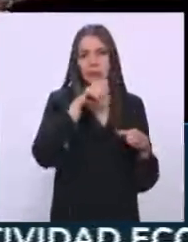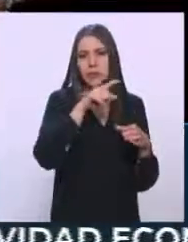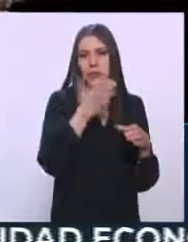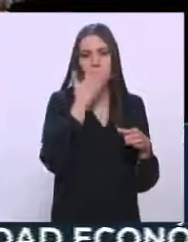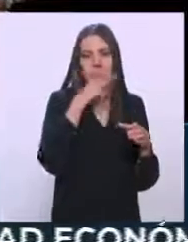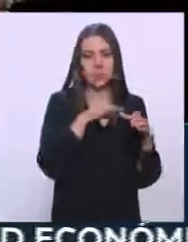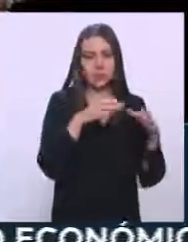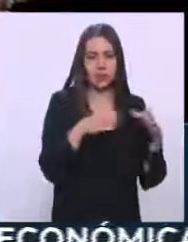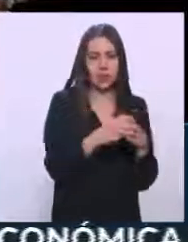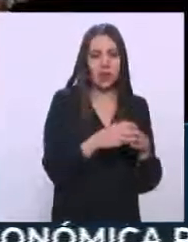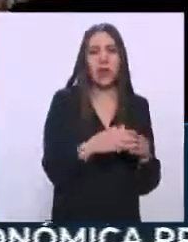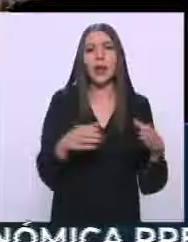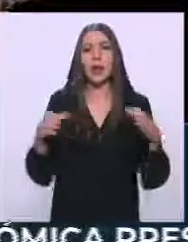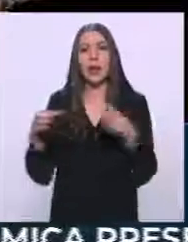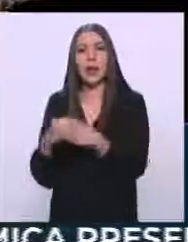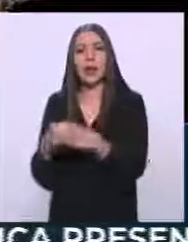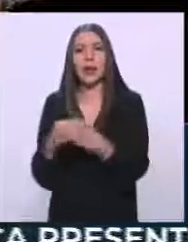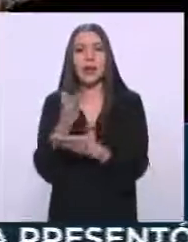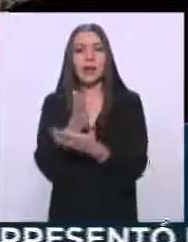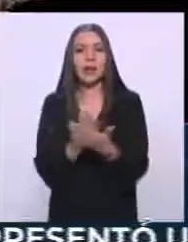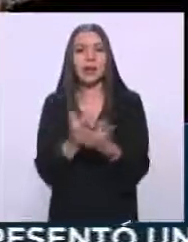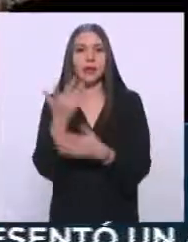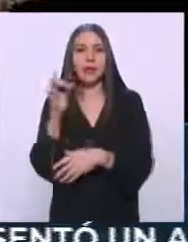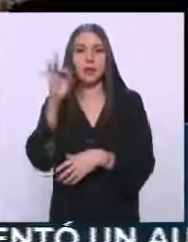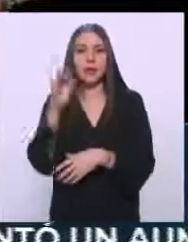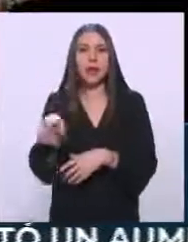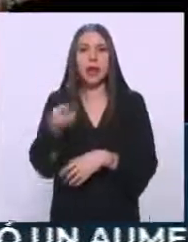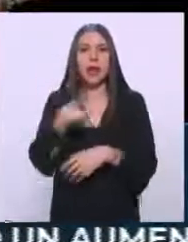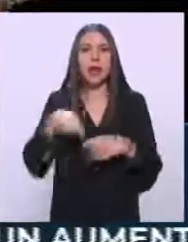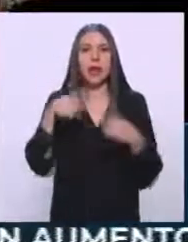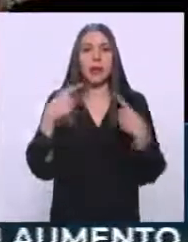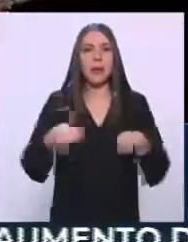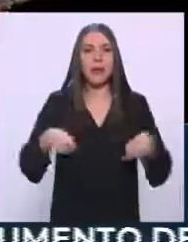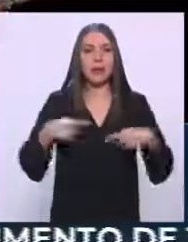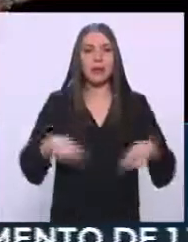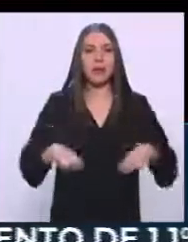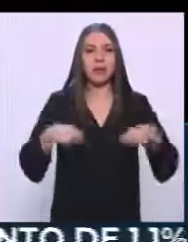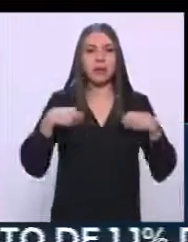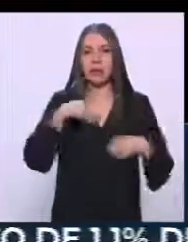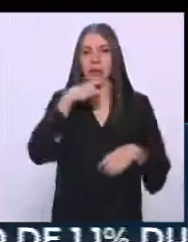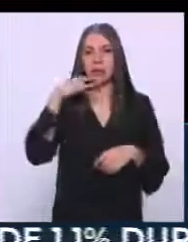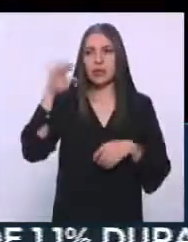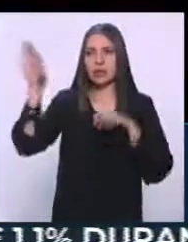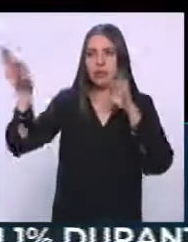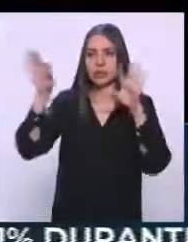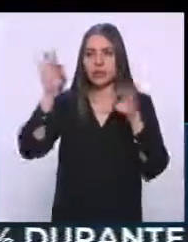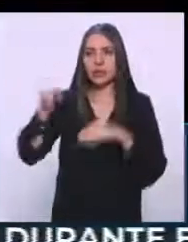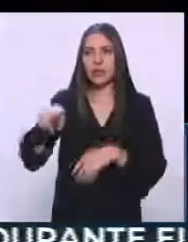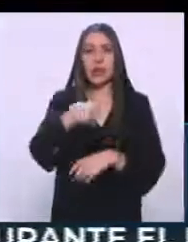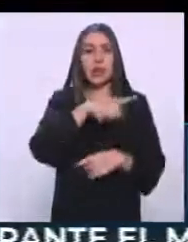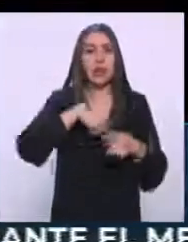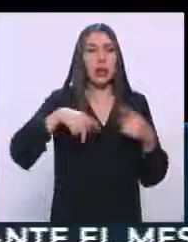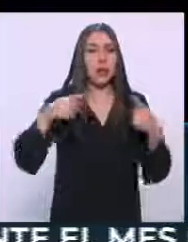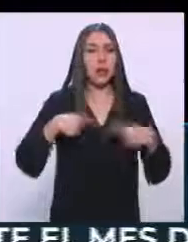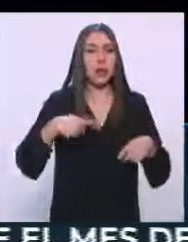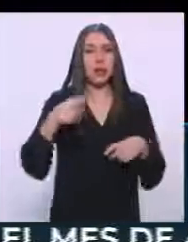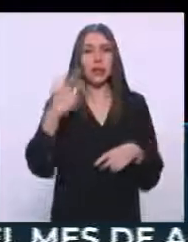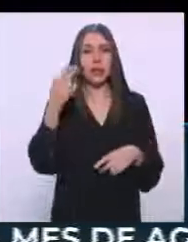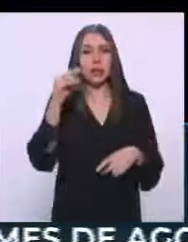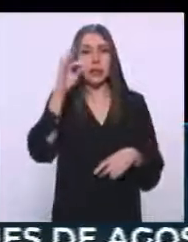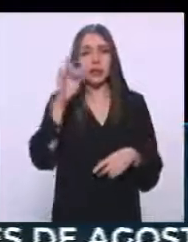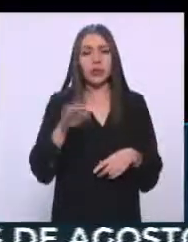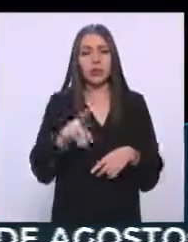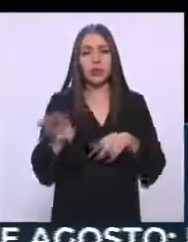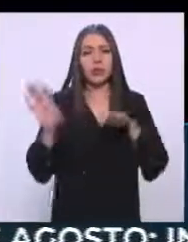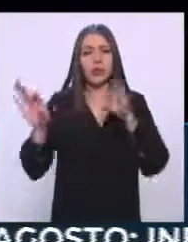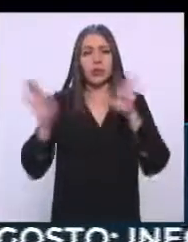y 50% de ciudadanos electos. El 80% de los ciudadanos optaron por una convención constitucional,